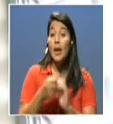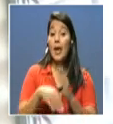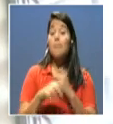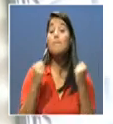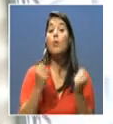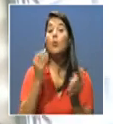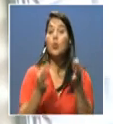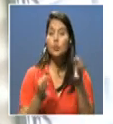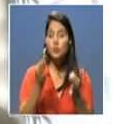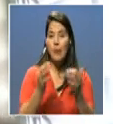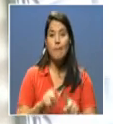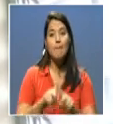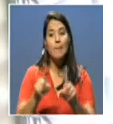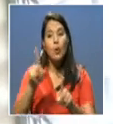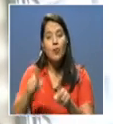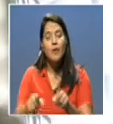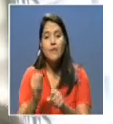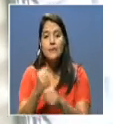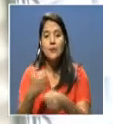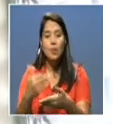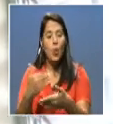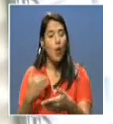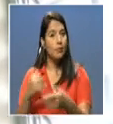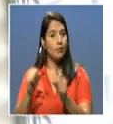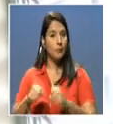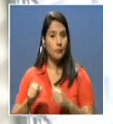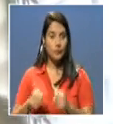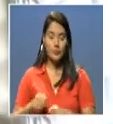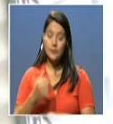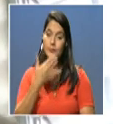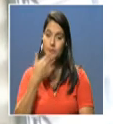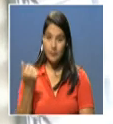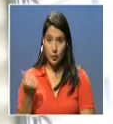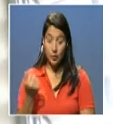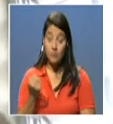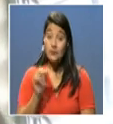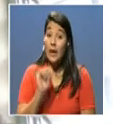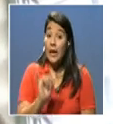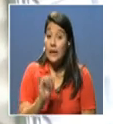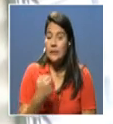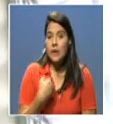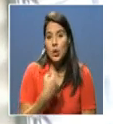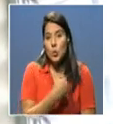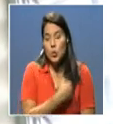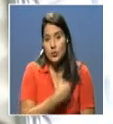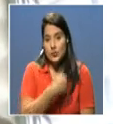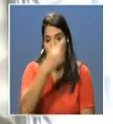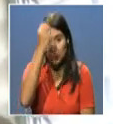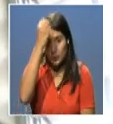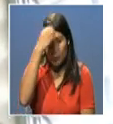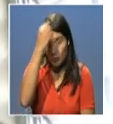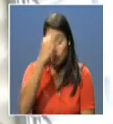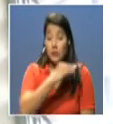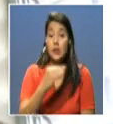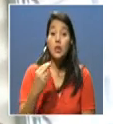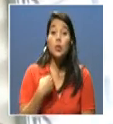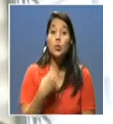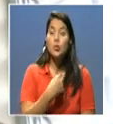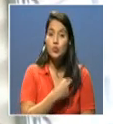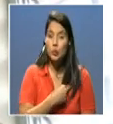debe hacerse cuanto antes mejor. Esa es por lo menos nuestra posición, y